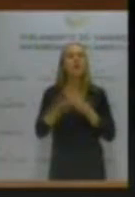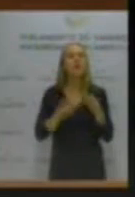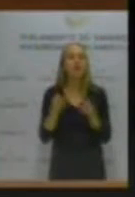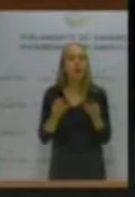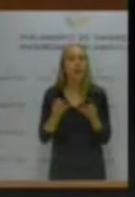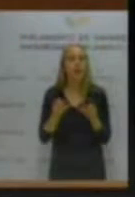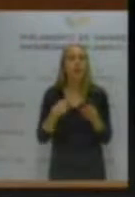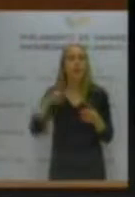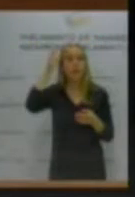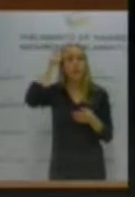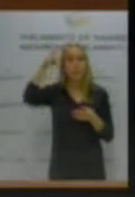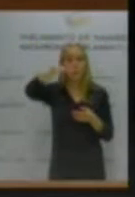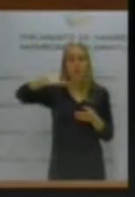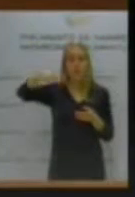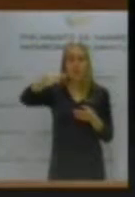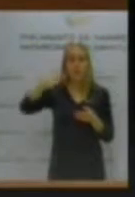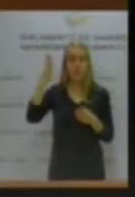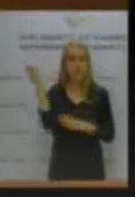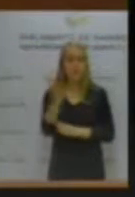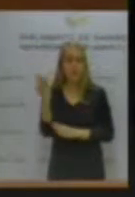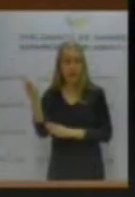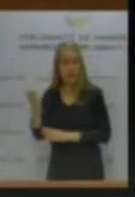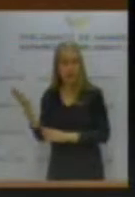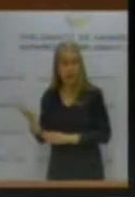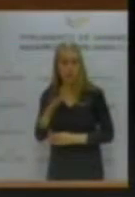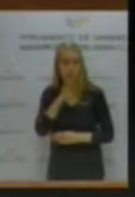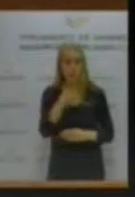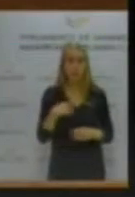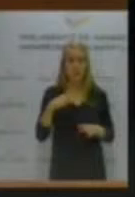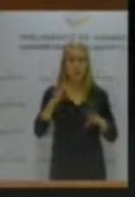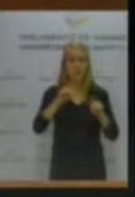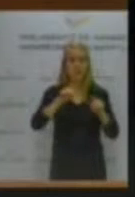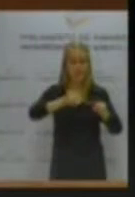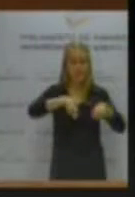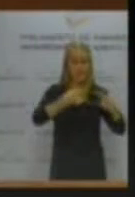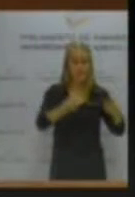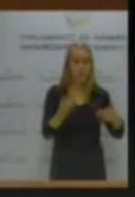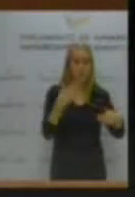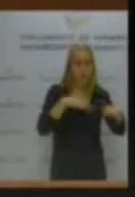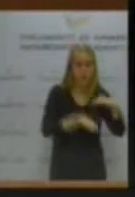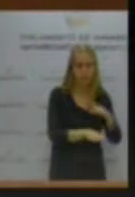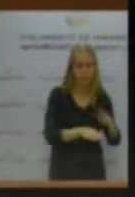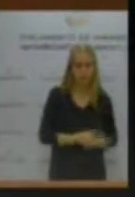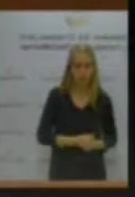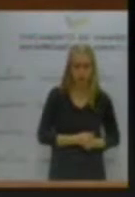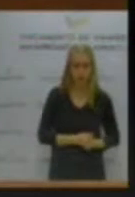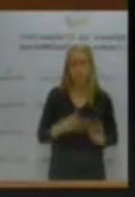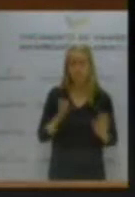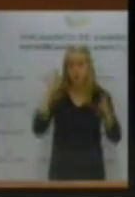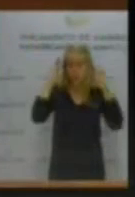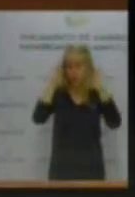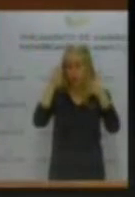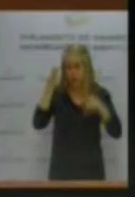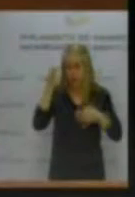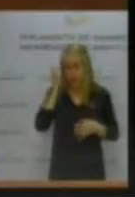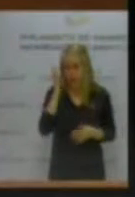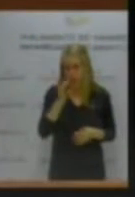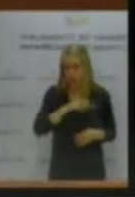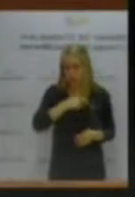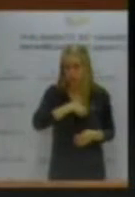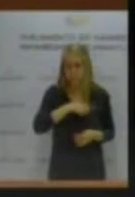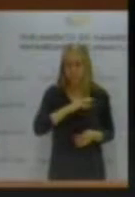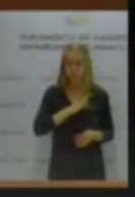a las mancomunidades por el hecho de enterrar el residuo. Pero bueno, señora consejera, si los que gestionan los residuos son